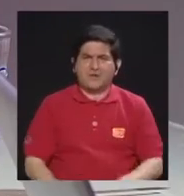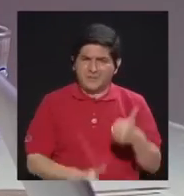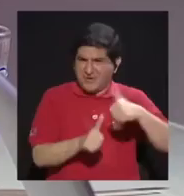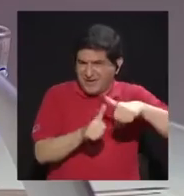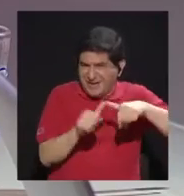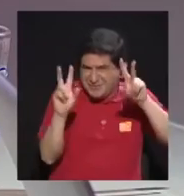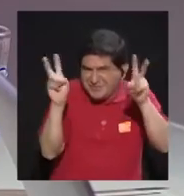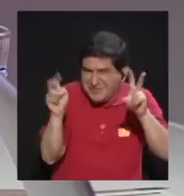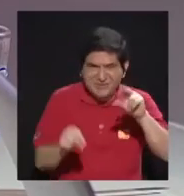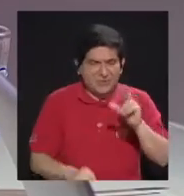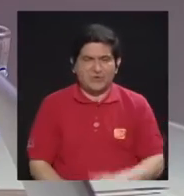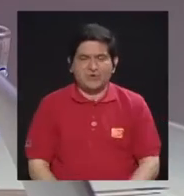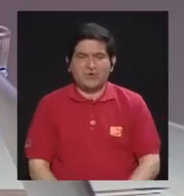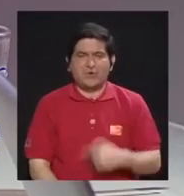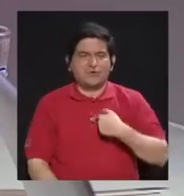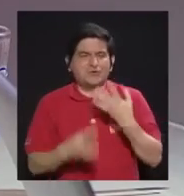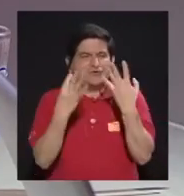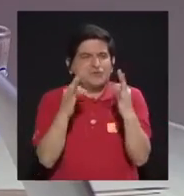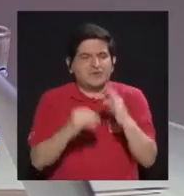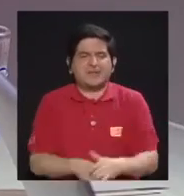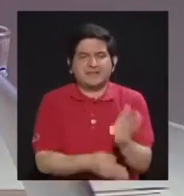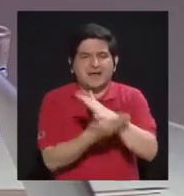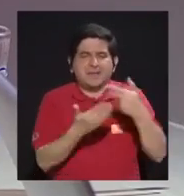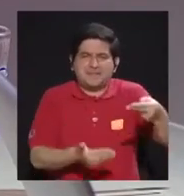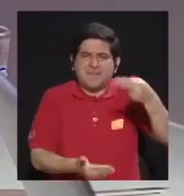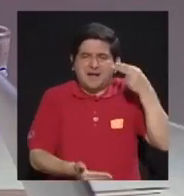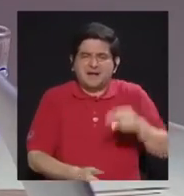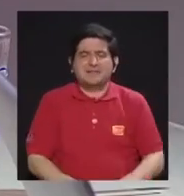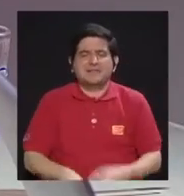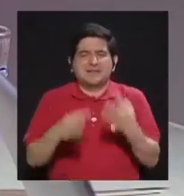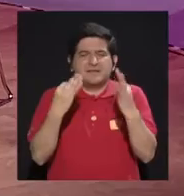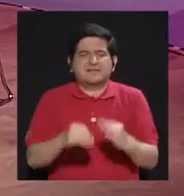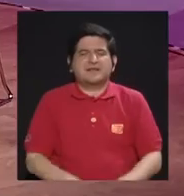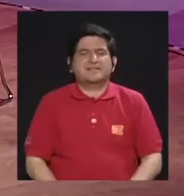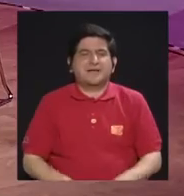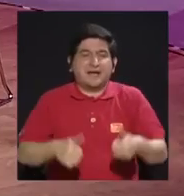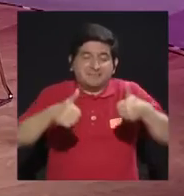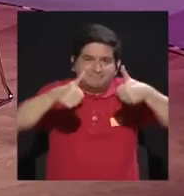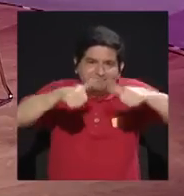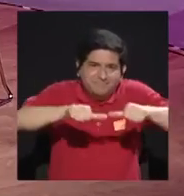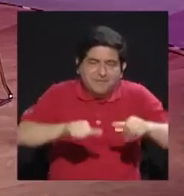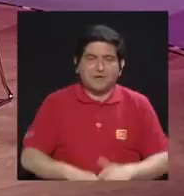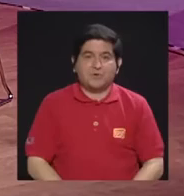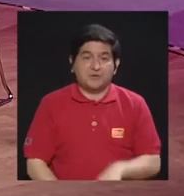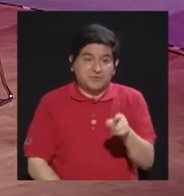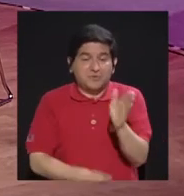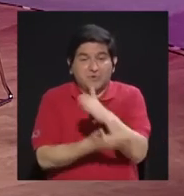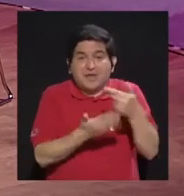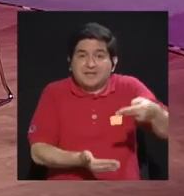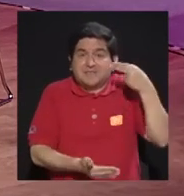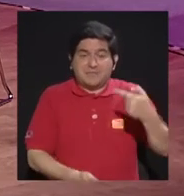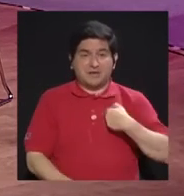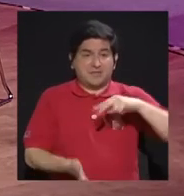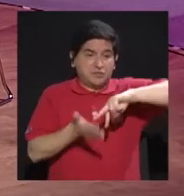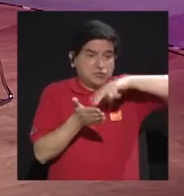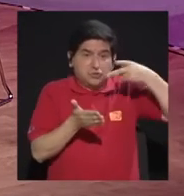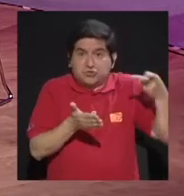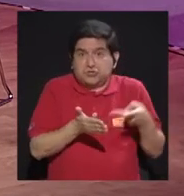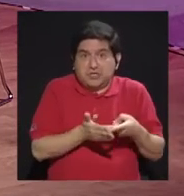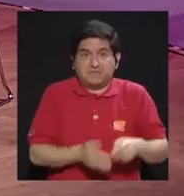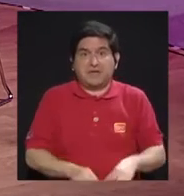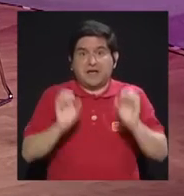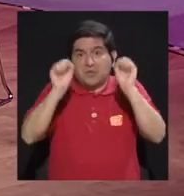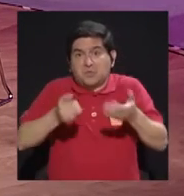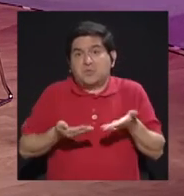reconciliarme con la parte de la historia que yo viví usando ese apellido. Es decir, yo le puedo dar un significado,